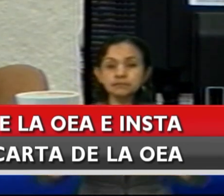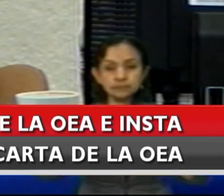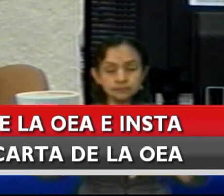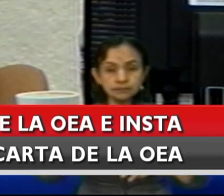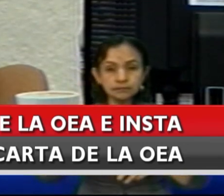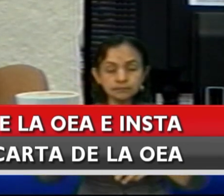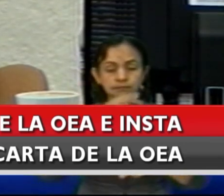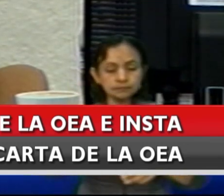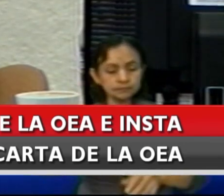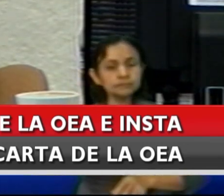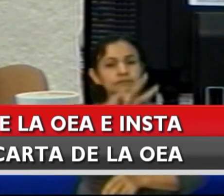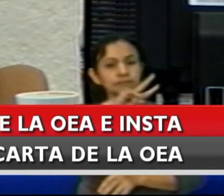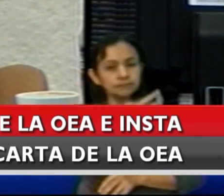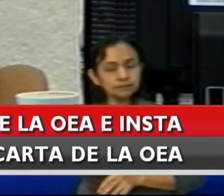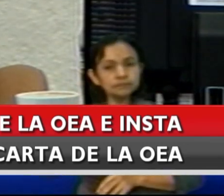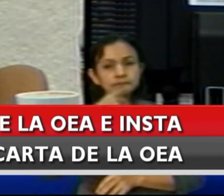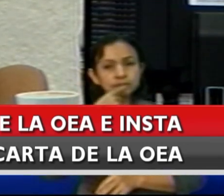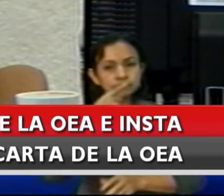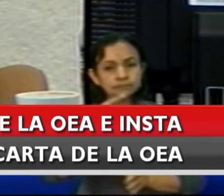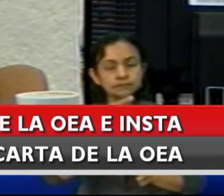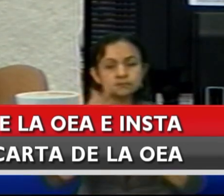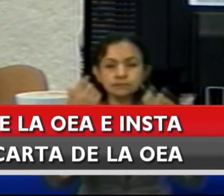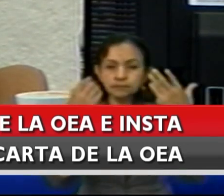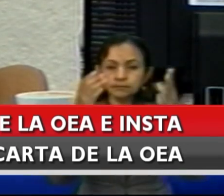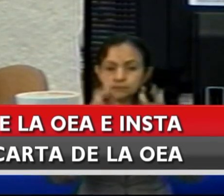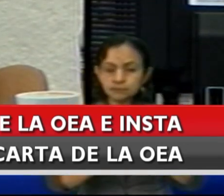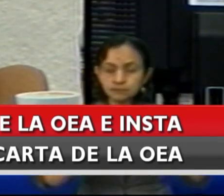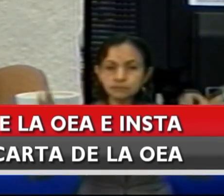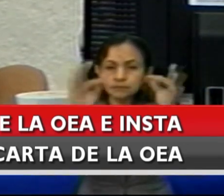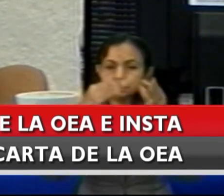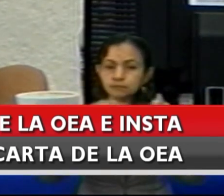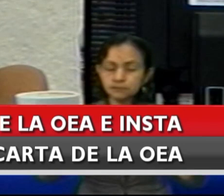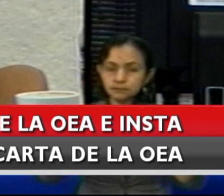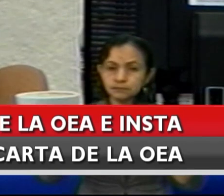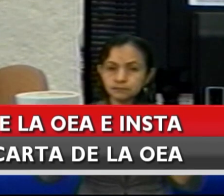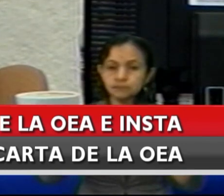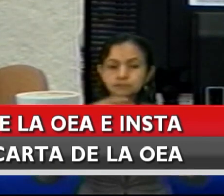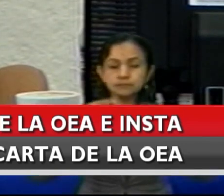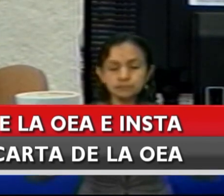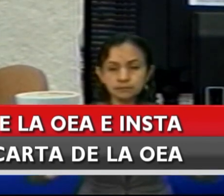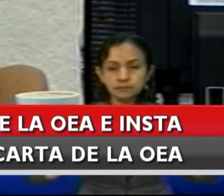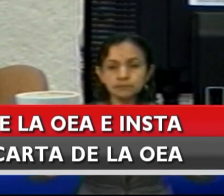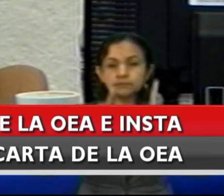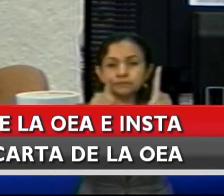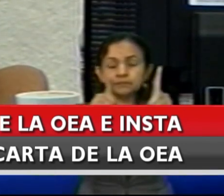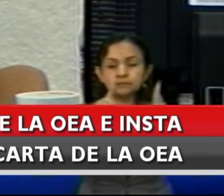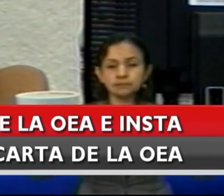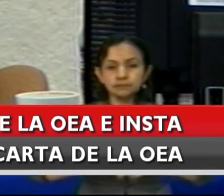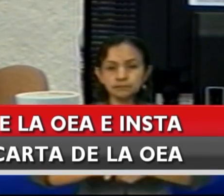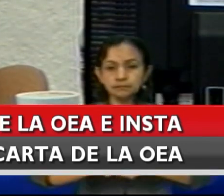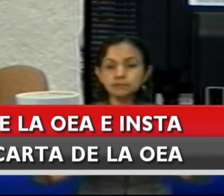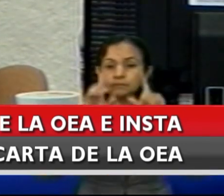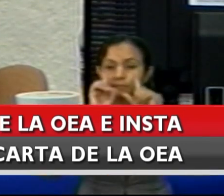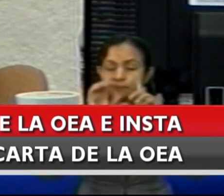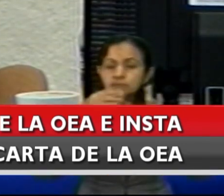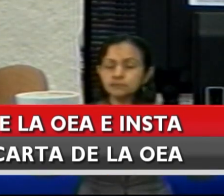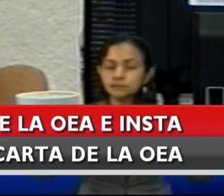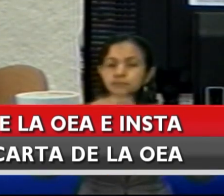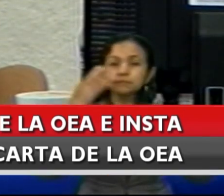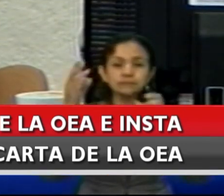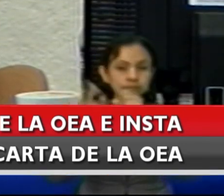nuestros valores y principios de dignidad, soberanía,